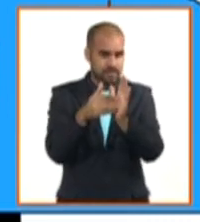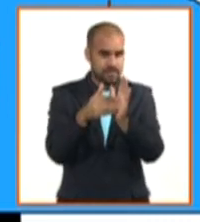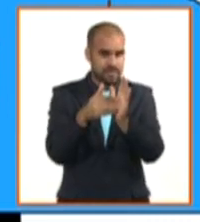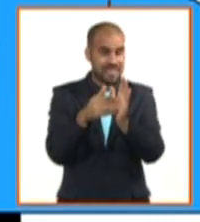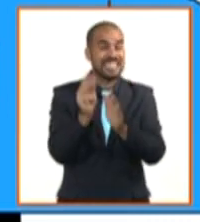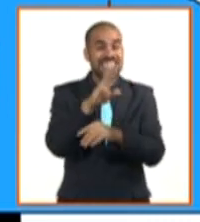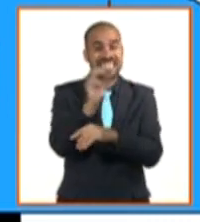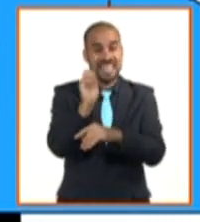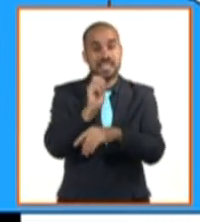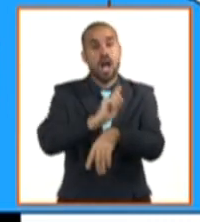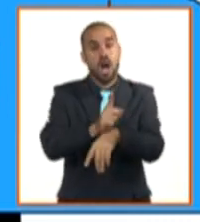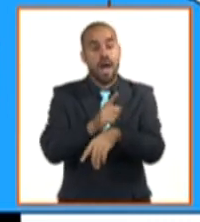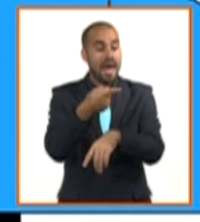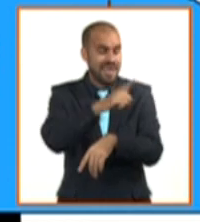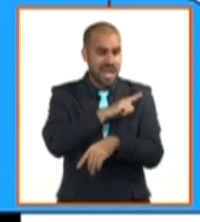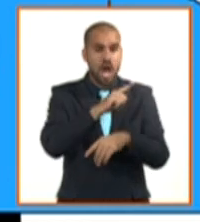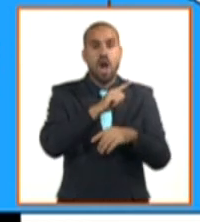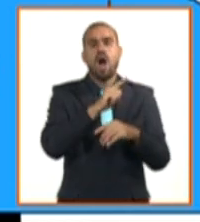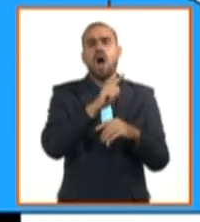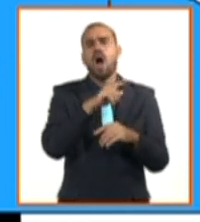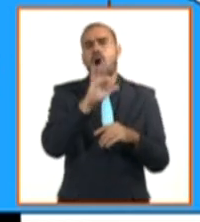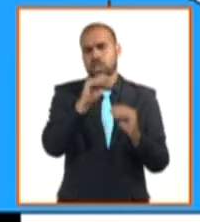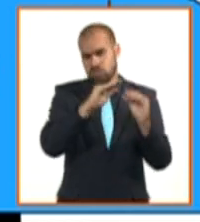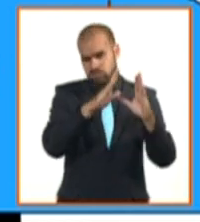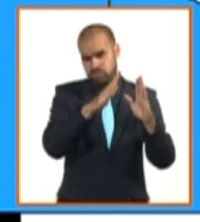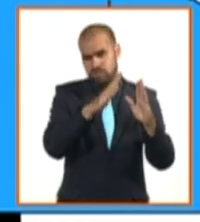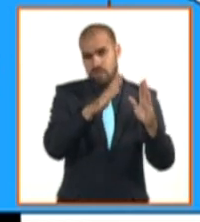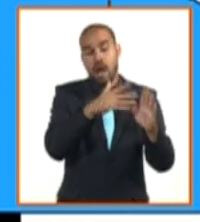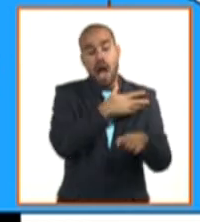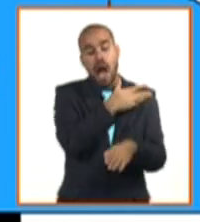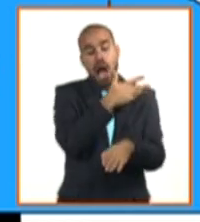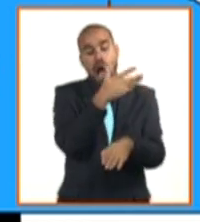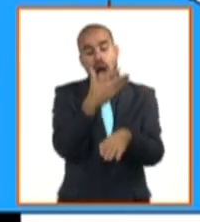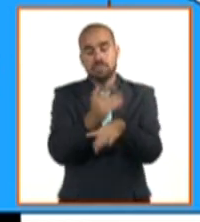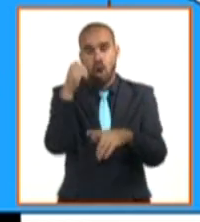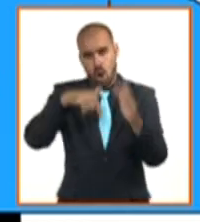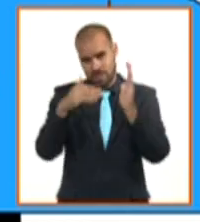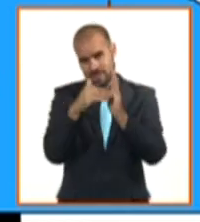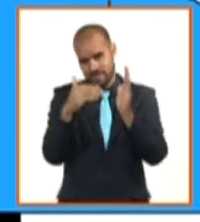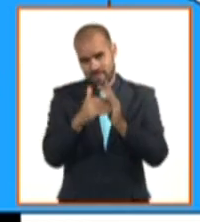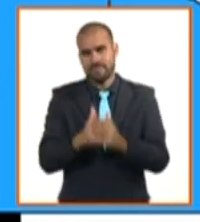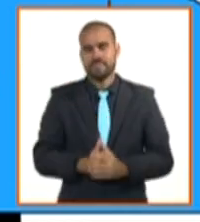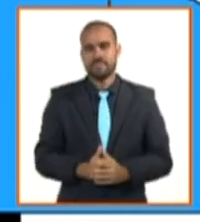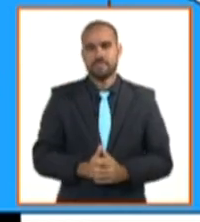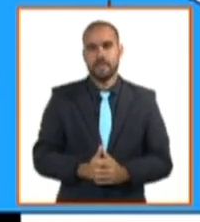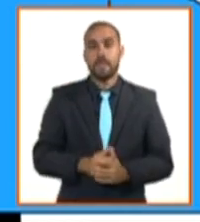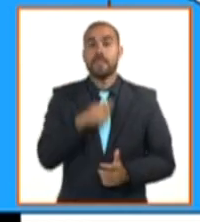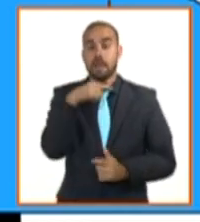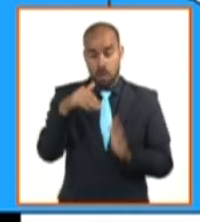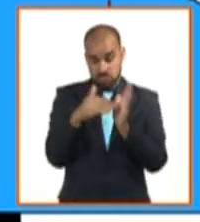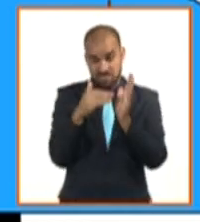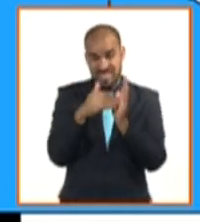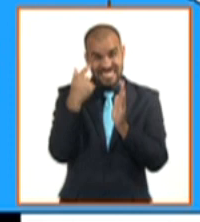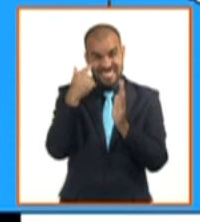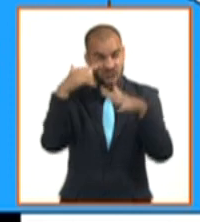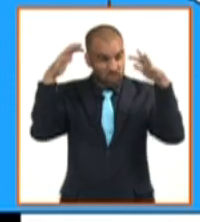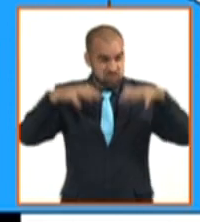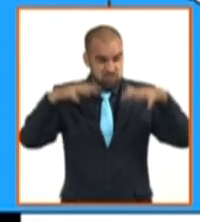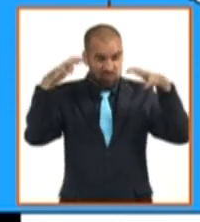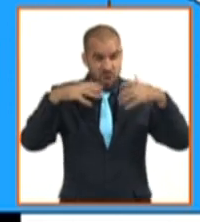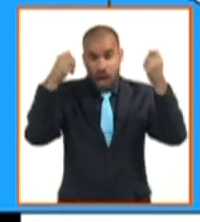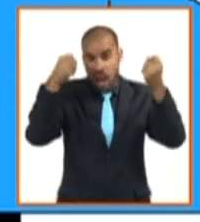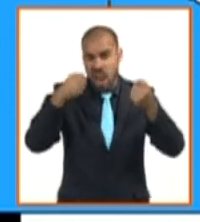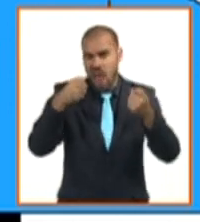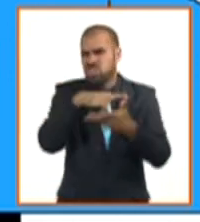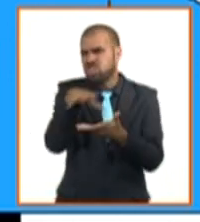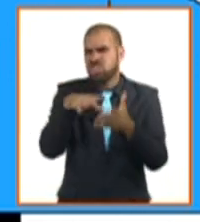ayer a las 8 de la mañana hasta hoy a las 2 de la tarde pero ya en este momento por ejemplo en esta tarde ha llovido mucho más intenso en la habana y